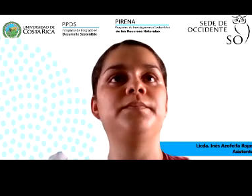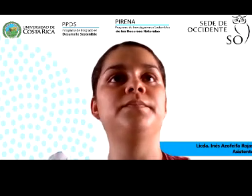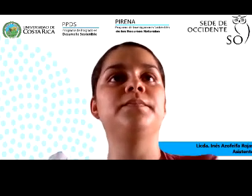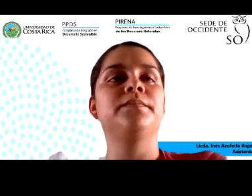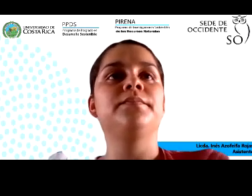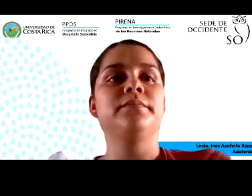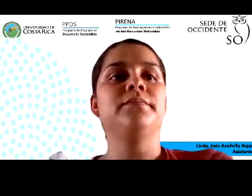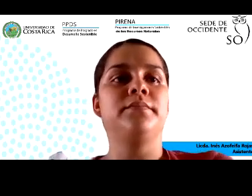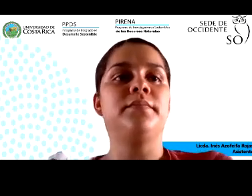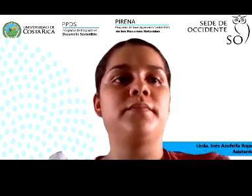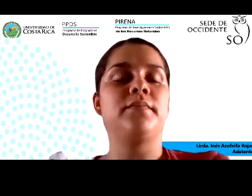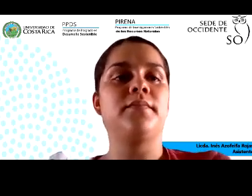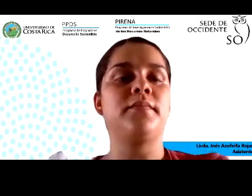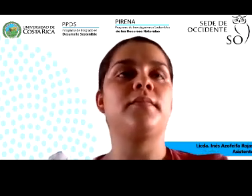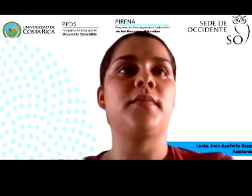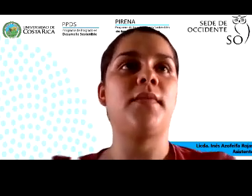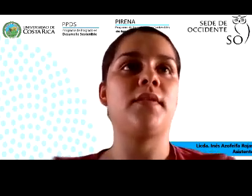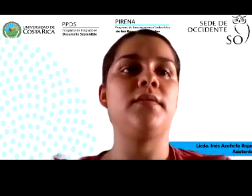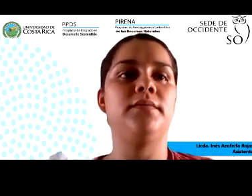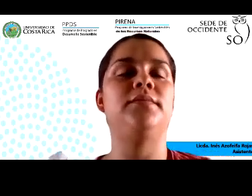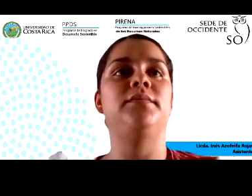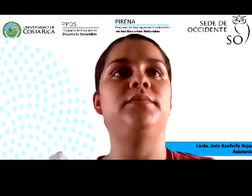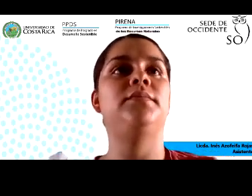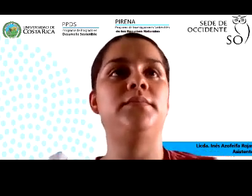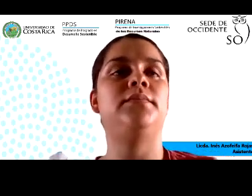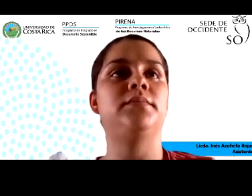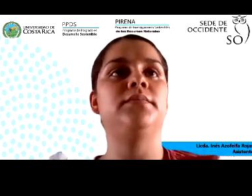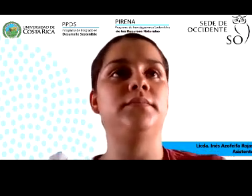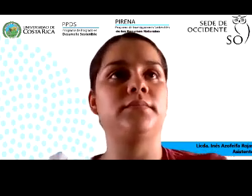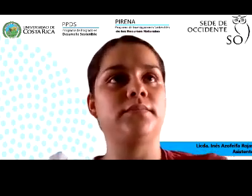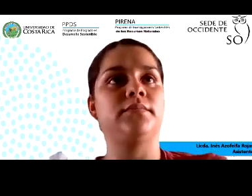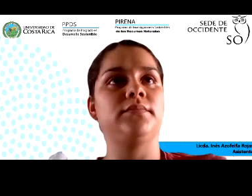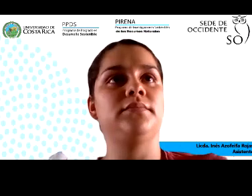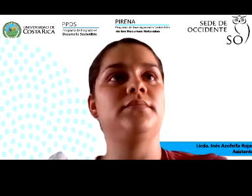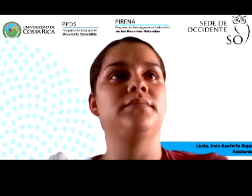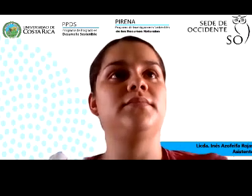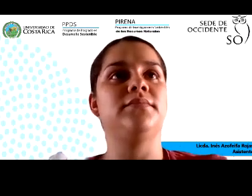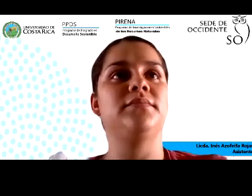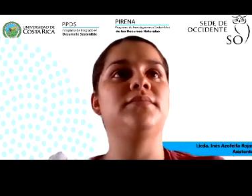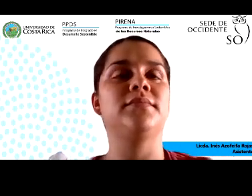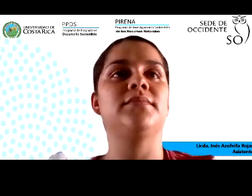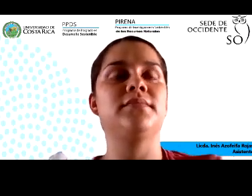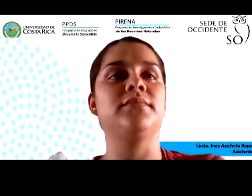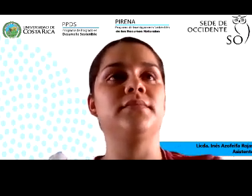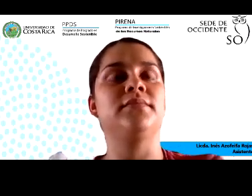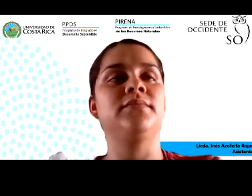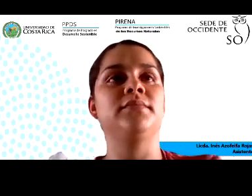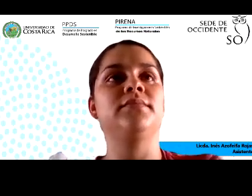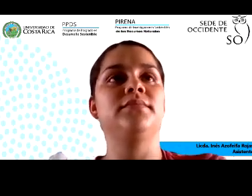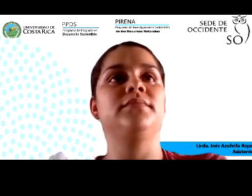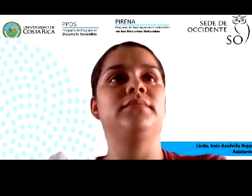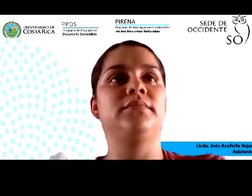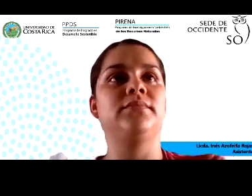SIC que puedan aplicar, ¿verdad? Cualquier duda que tal vez tengan en el futuro, tal vez ahorita ni lo están pensando, pero si en el futuro se meten en